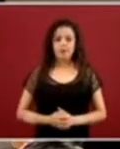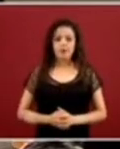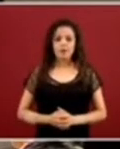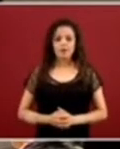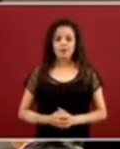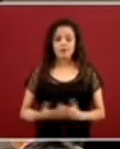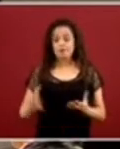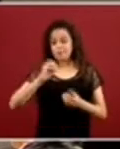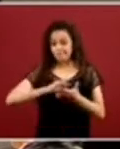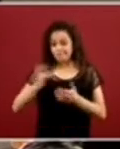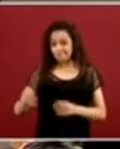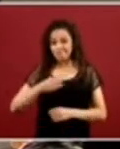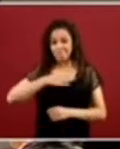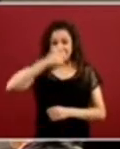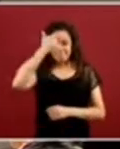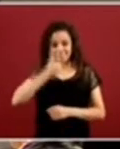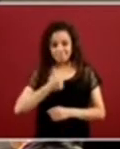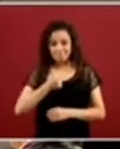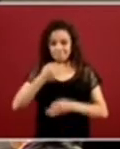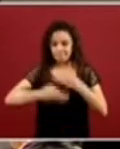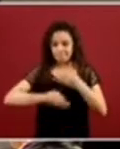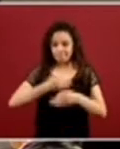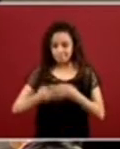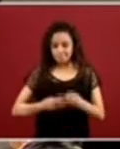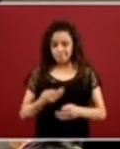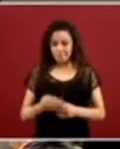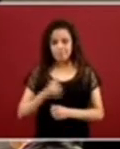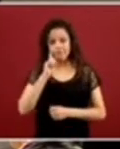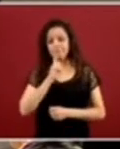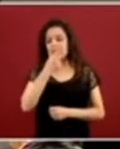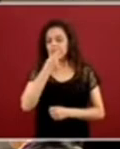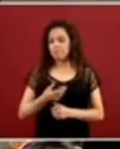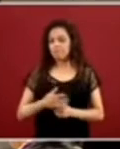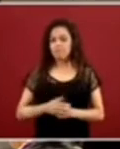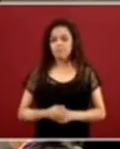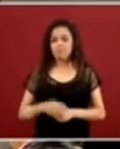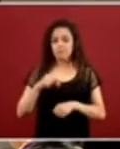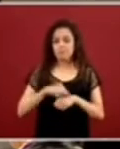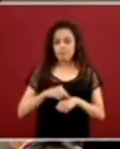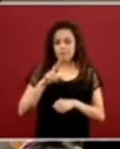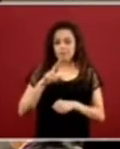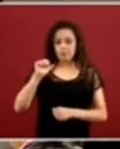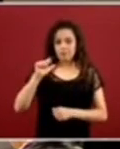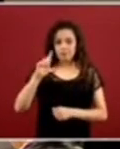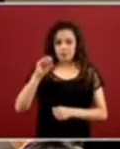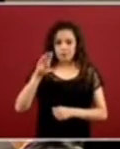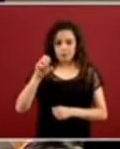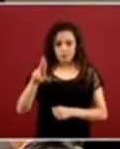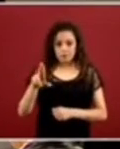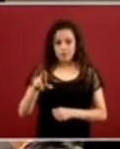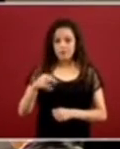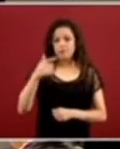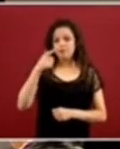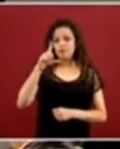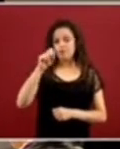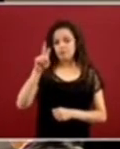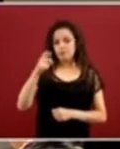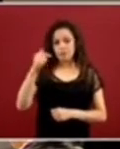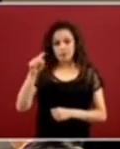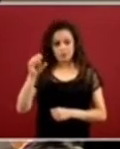Muchas gracias y muy buenas noches a todas, a todos. Doctor Alcocer, doctor López-Gatell, doctor Esbarch, doctor Borja.